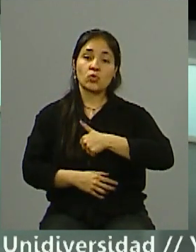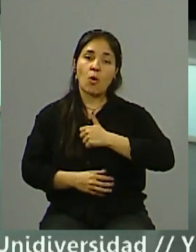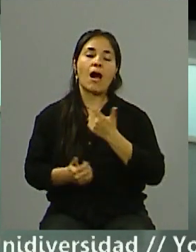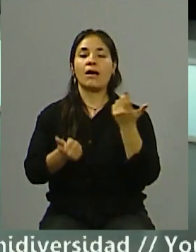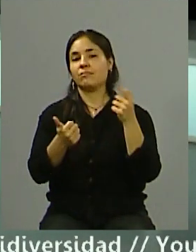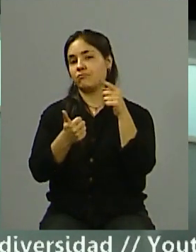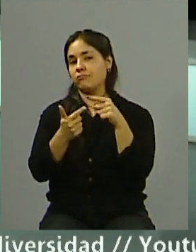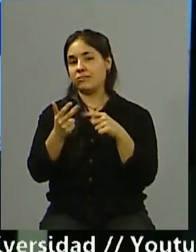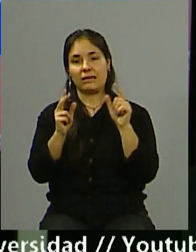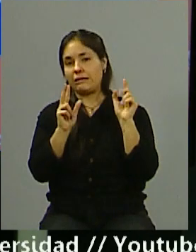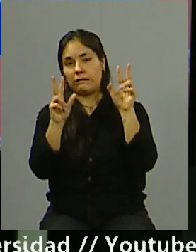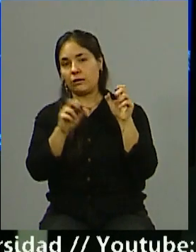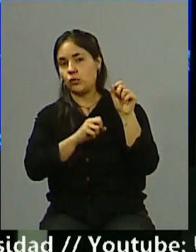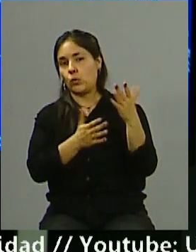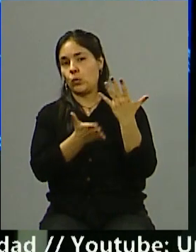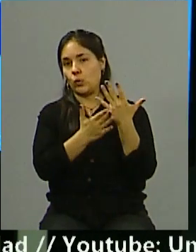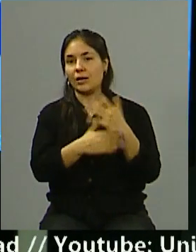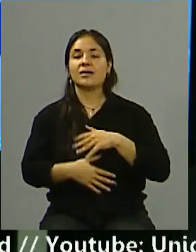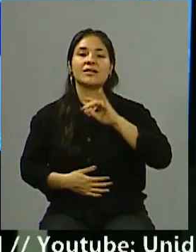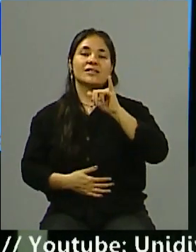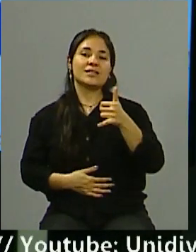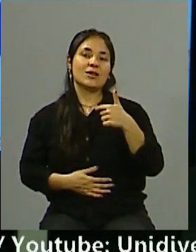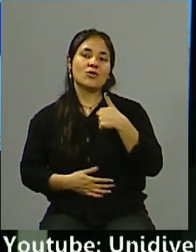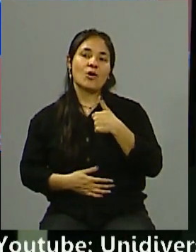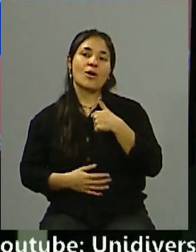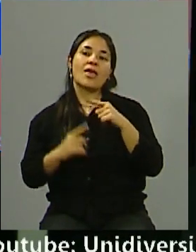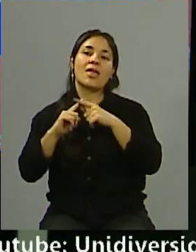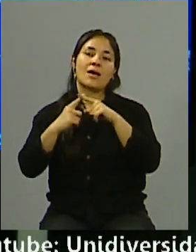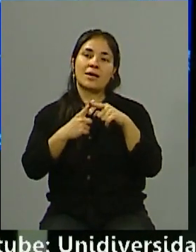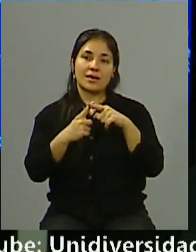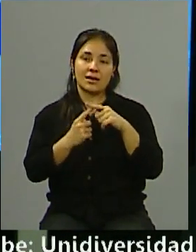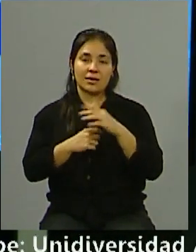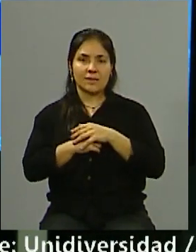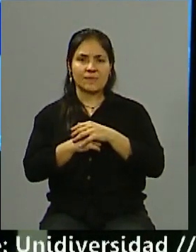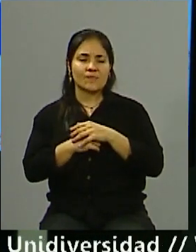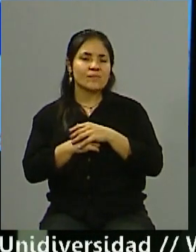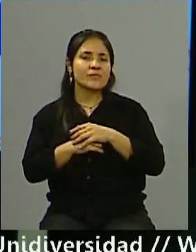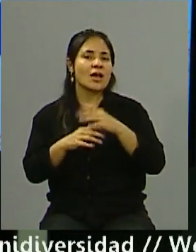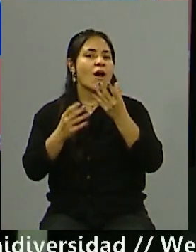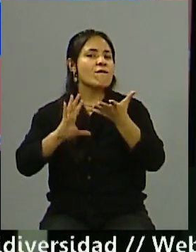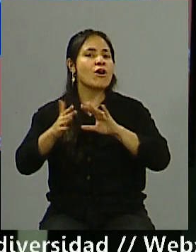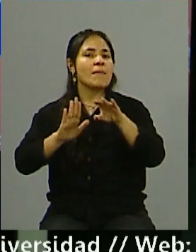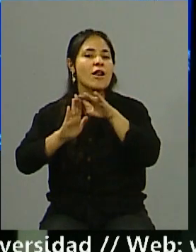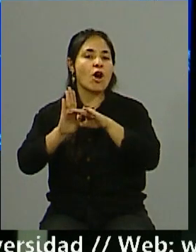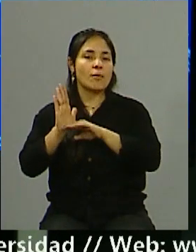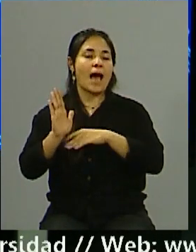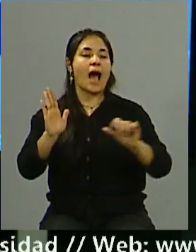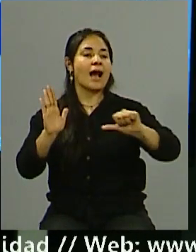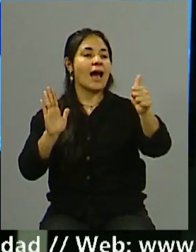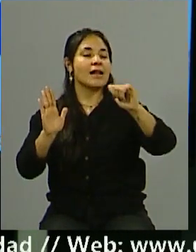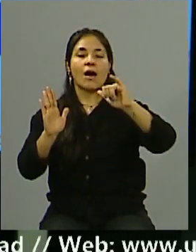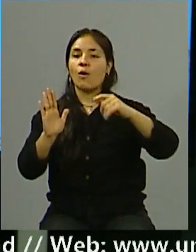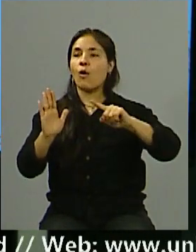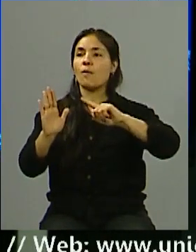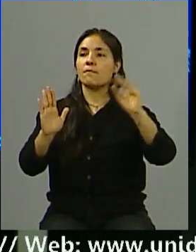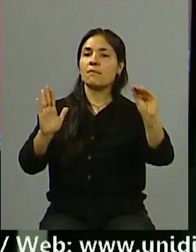Sí, yo entraría en la discusión de decir, primero, ¿quién define quién gana y quién pierde? Y segundo, ¿en función o en virtud de